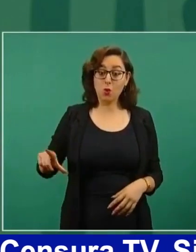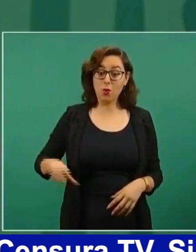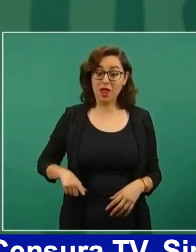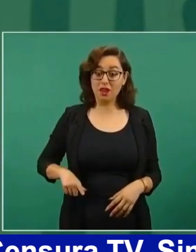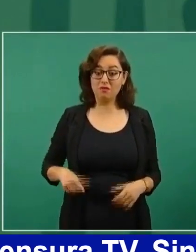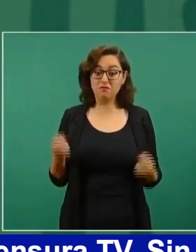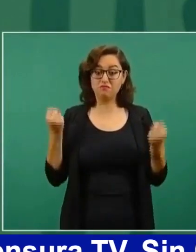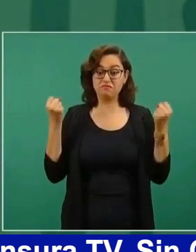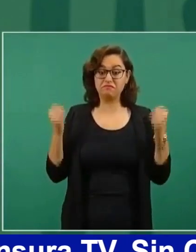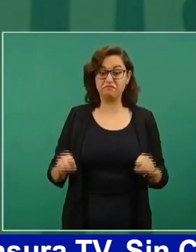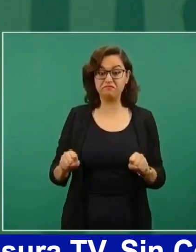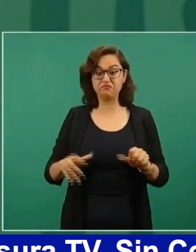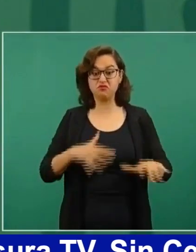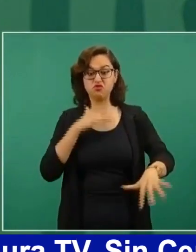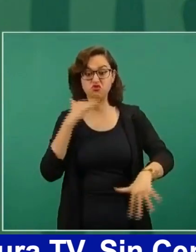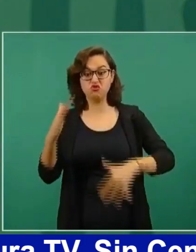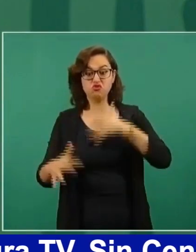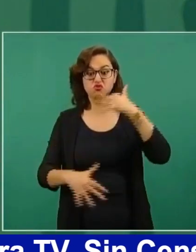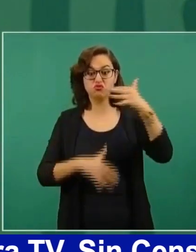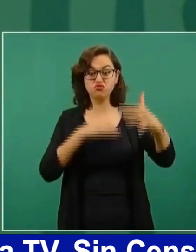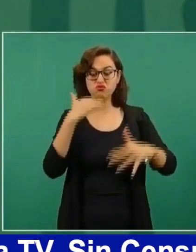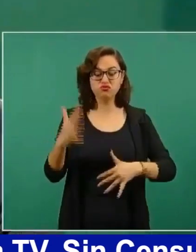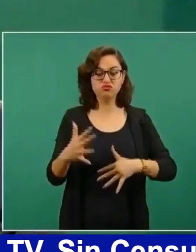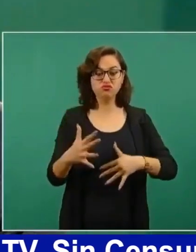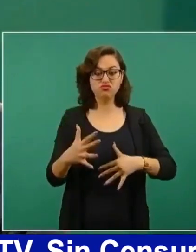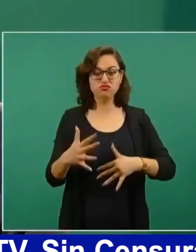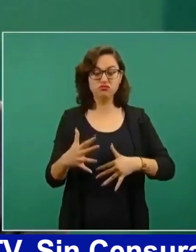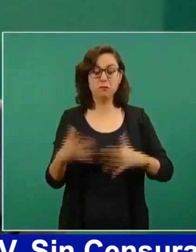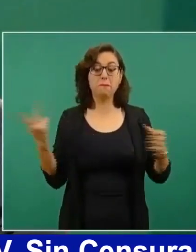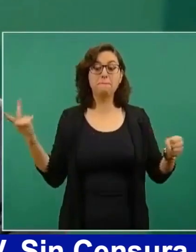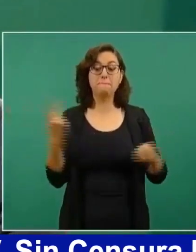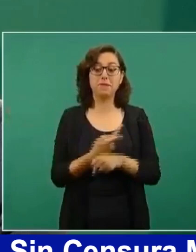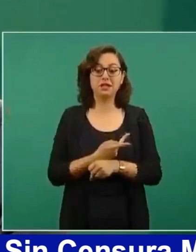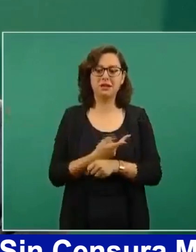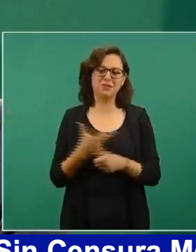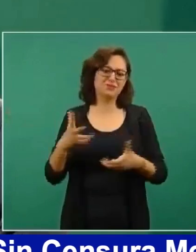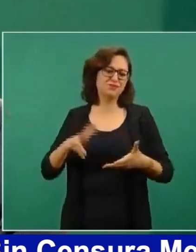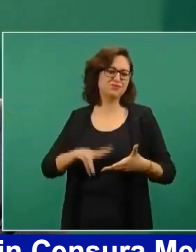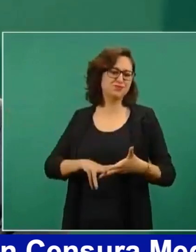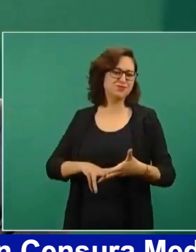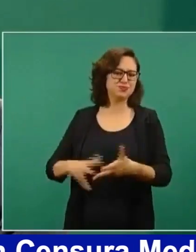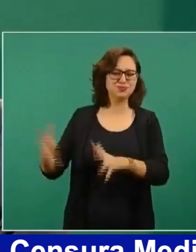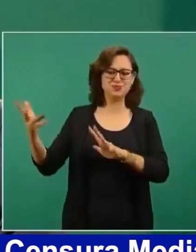más feminicidios y mucho más